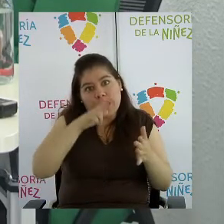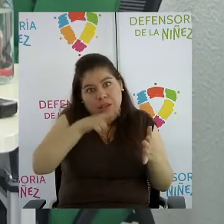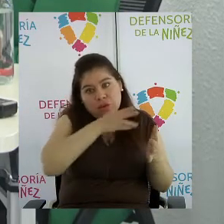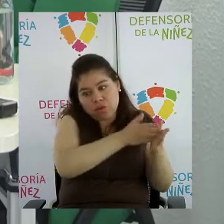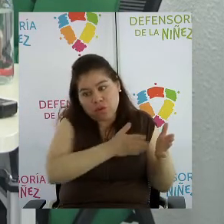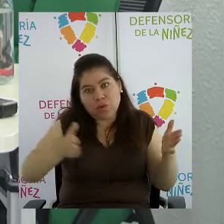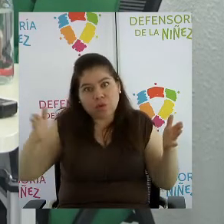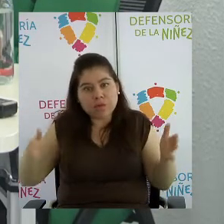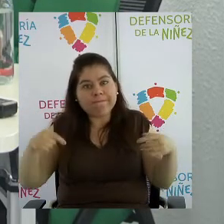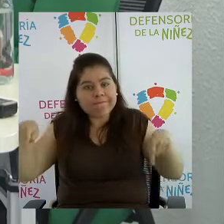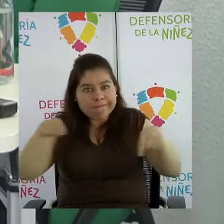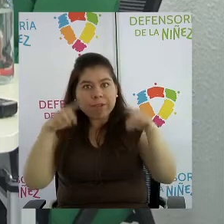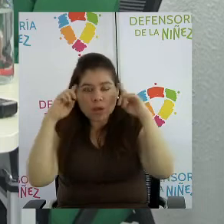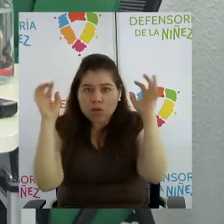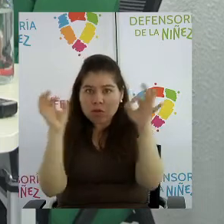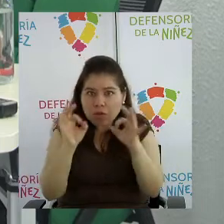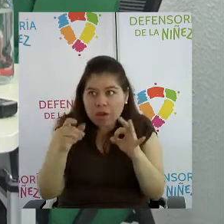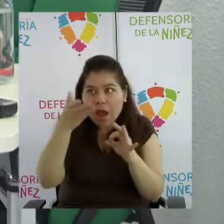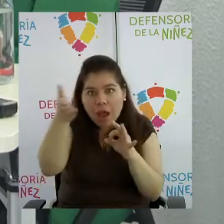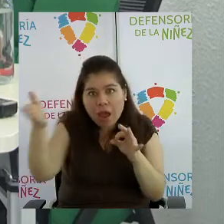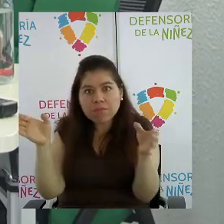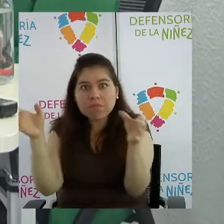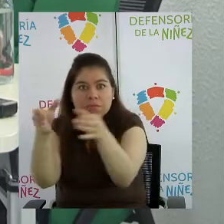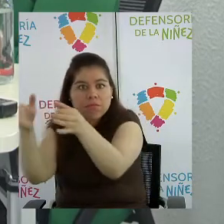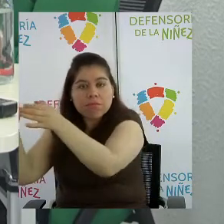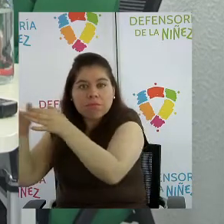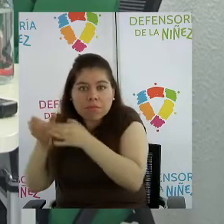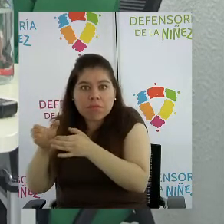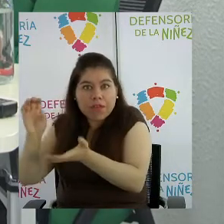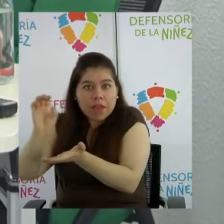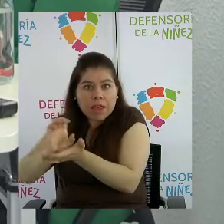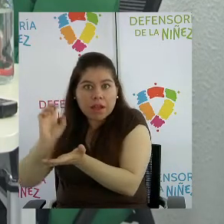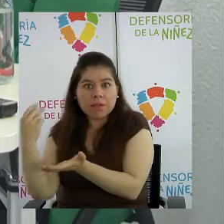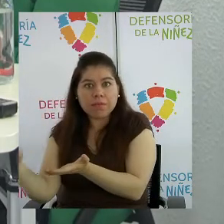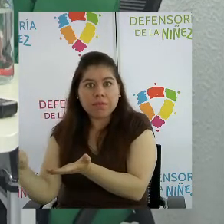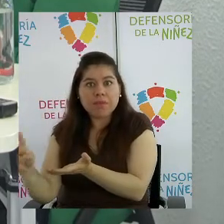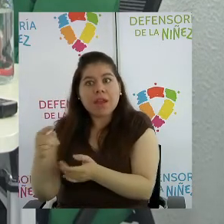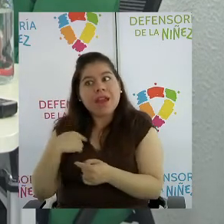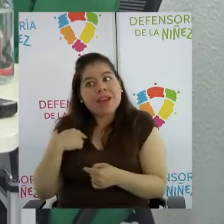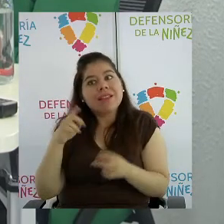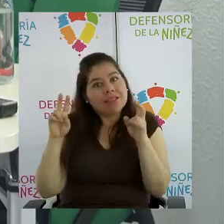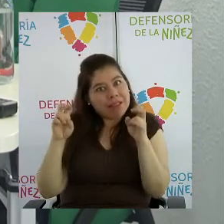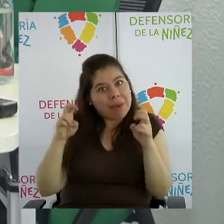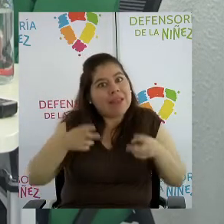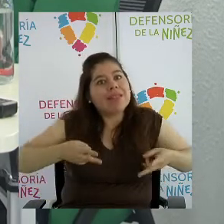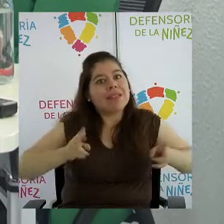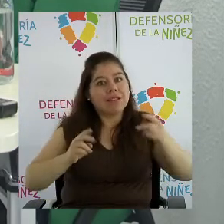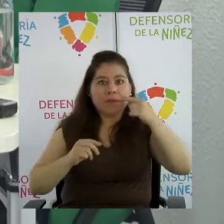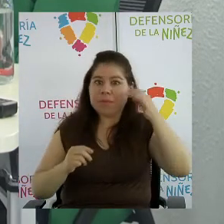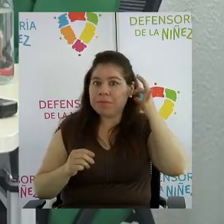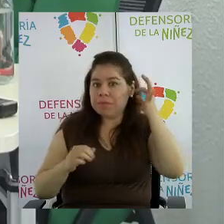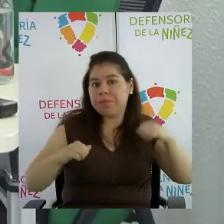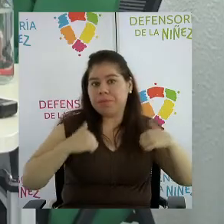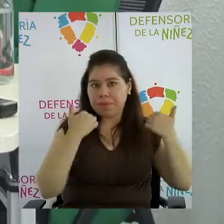a los distintos organismos estatales en relación al respeto de los derechos fundamentales de niños, niñas y